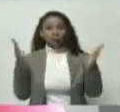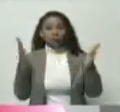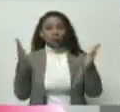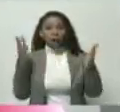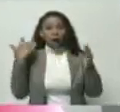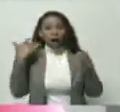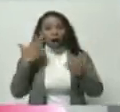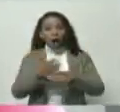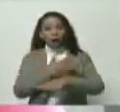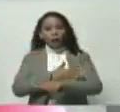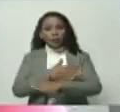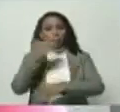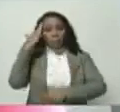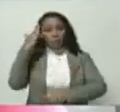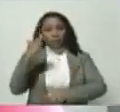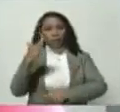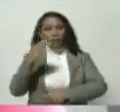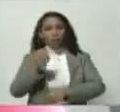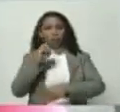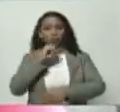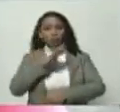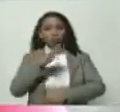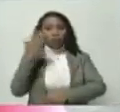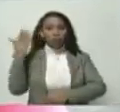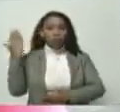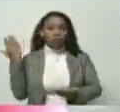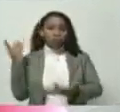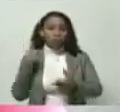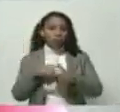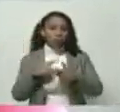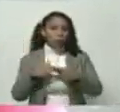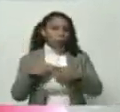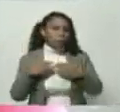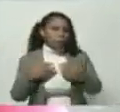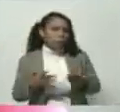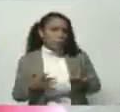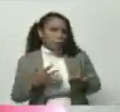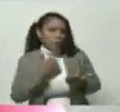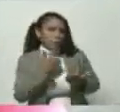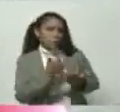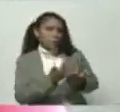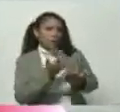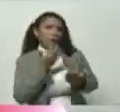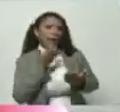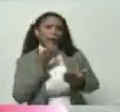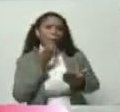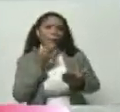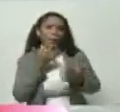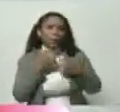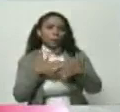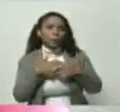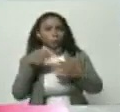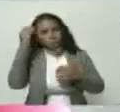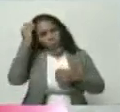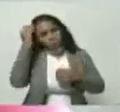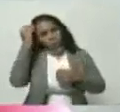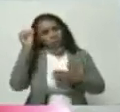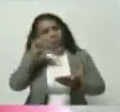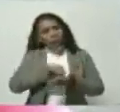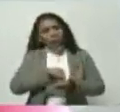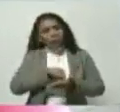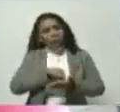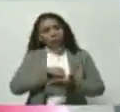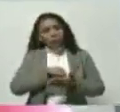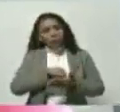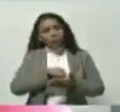servido a su país. Entonces, decían, por ejemplo, la reflexión de Irán. Bueno, resulta